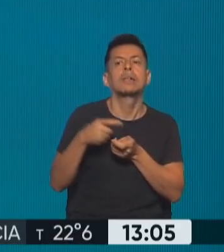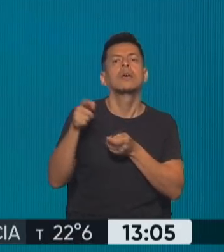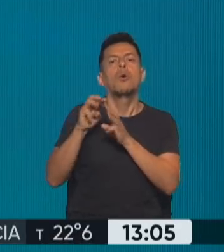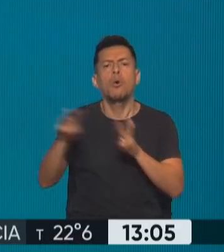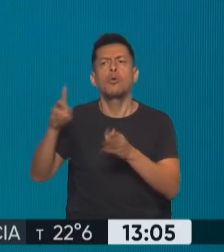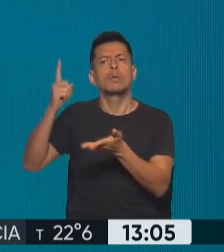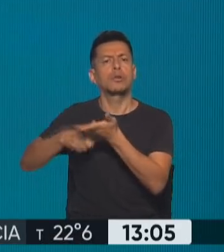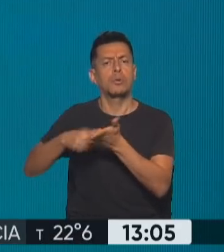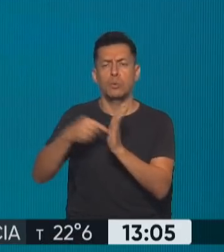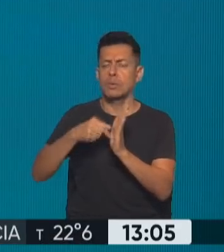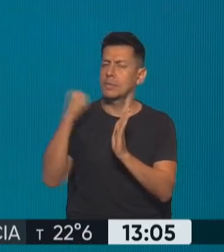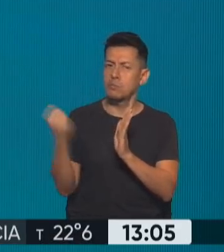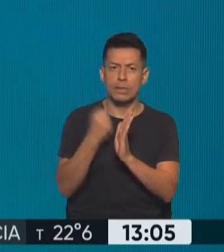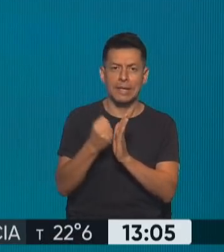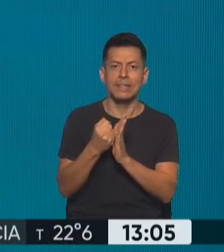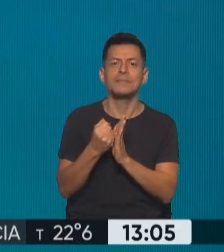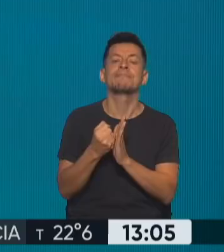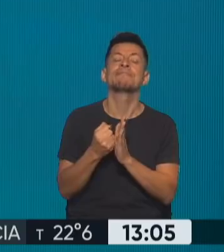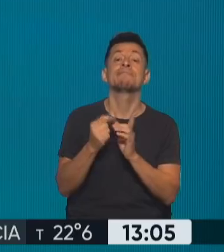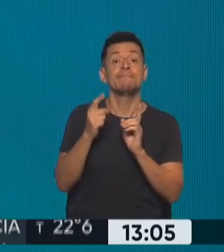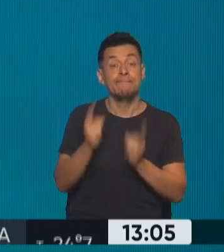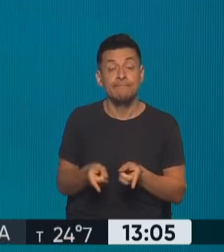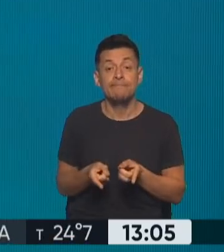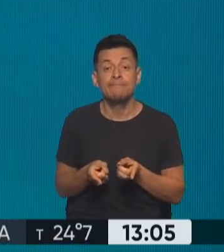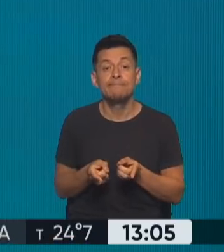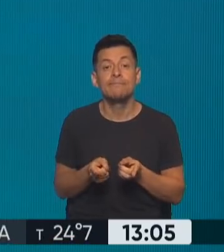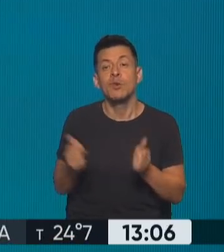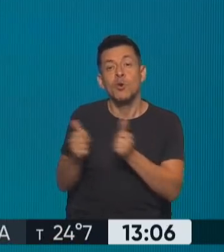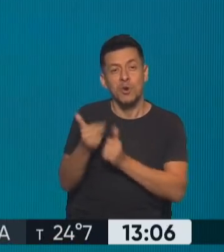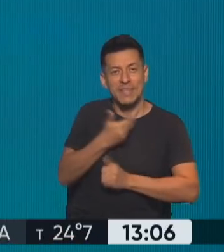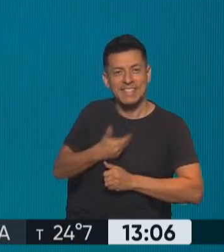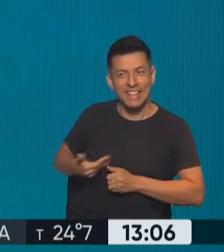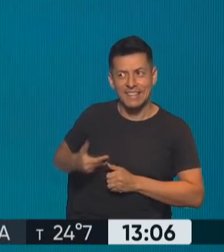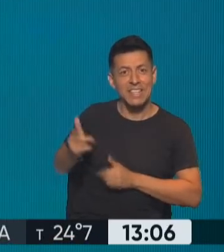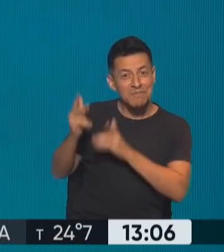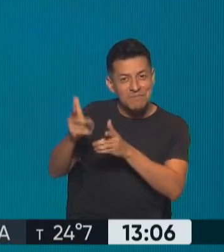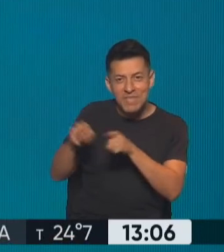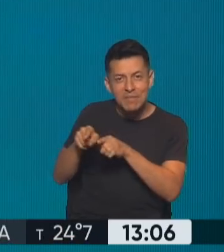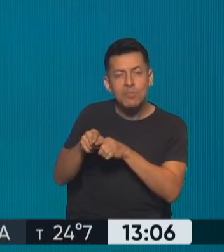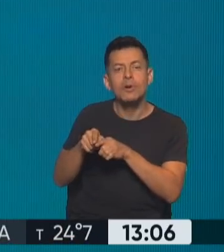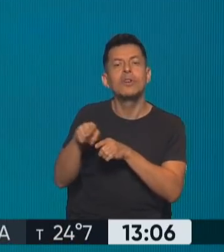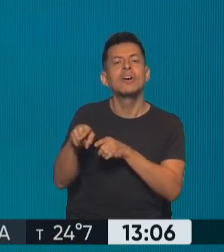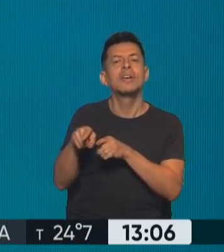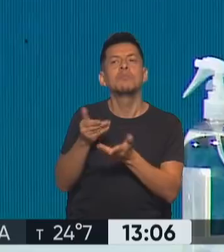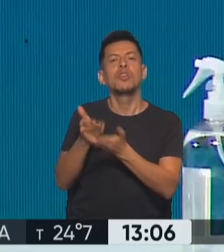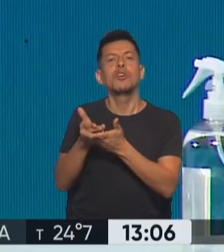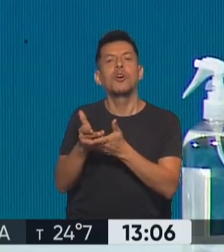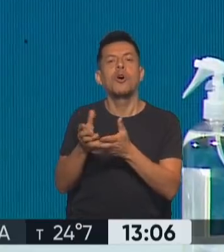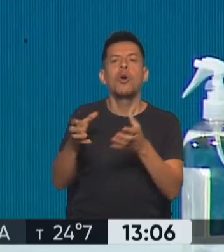Pero haciéndome eco también del copresidente cuando pidió el tema de los organismos